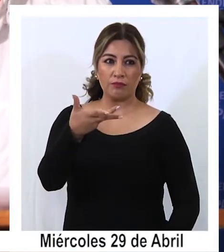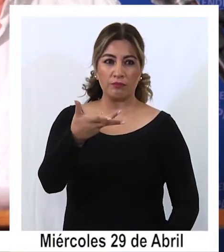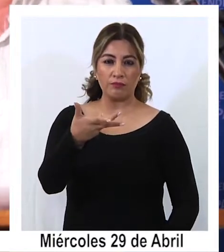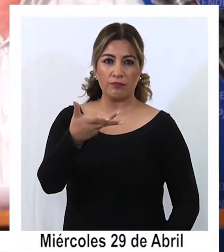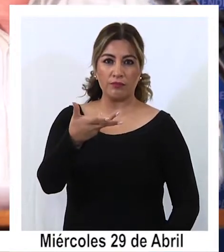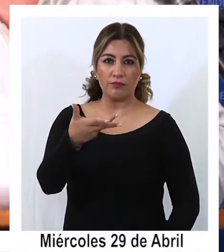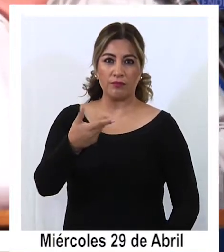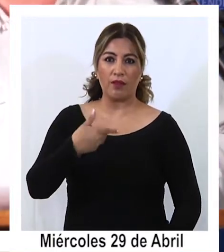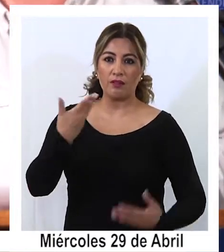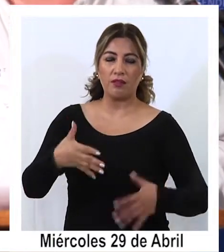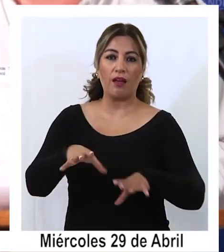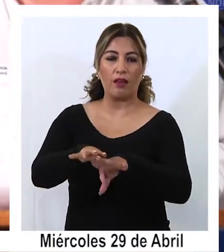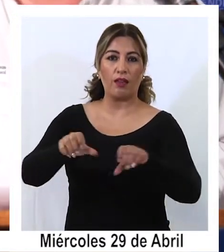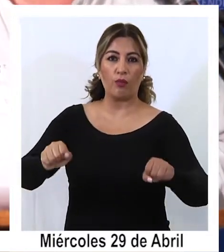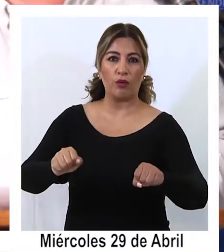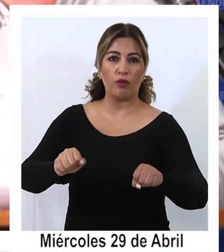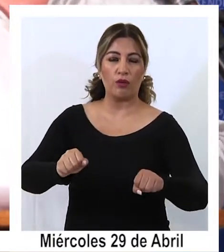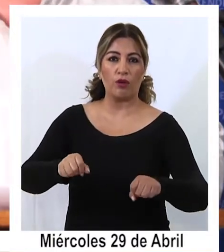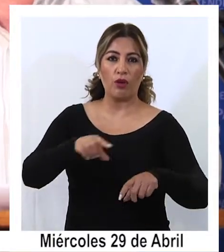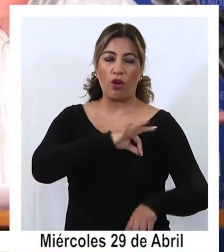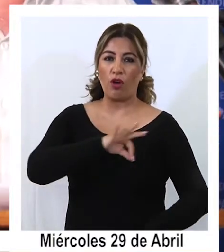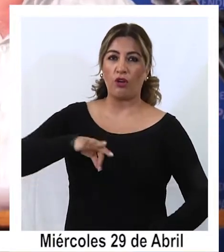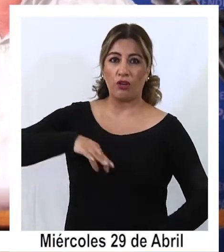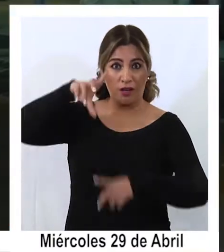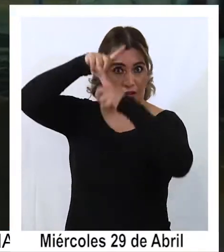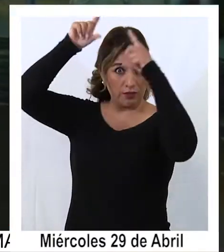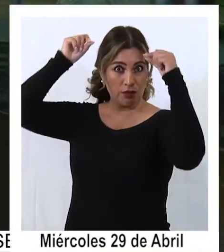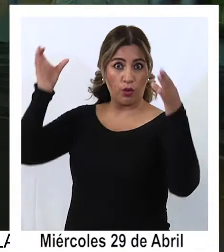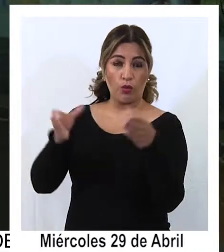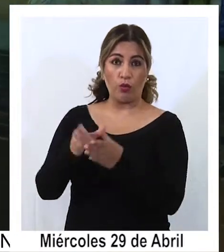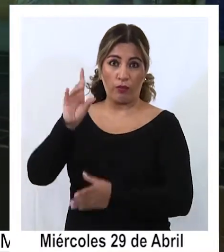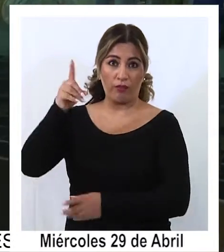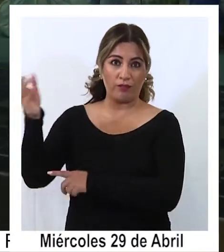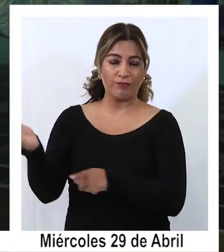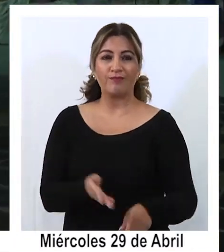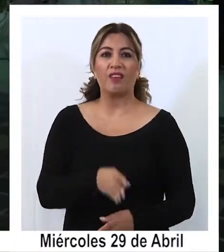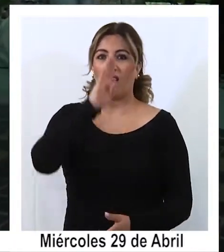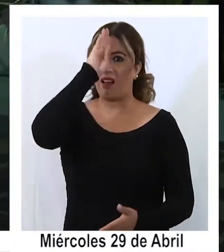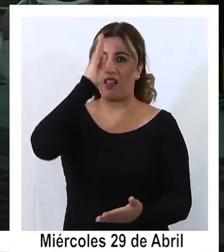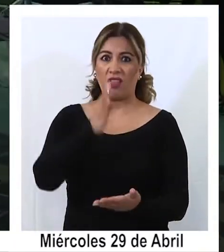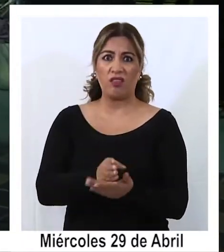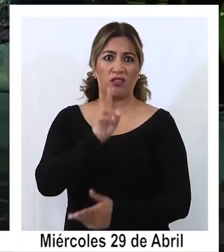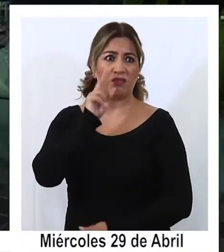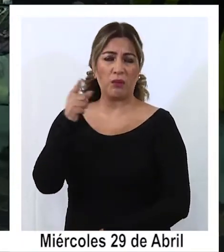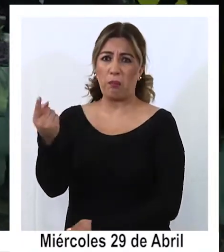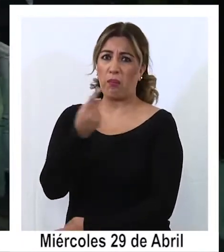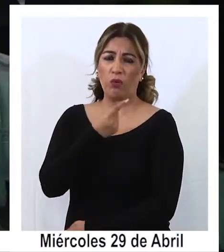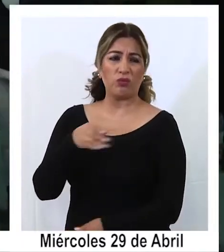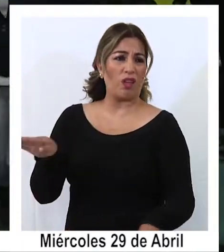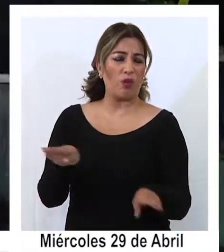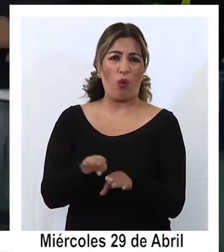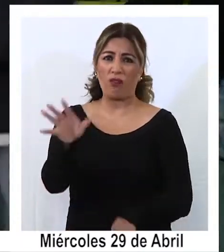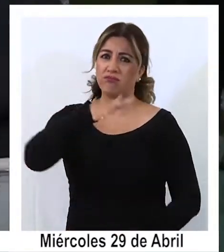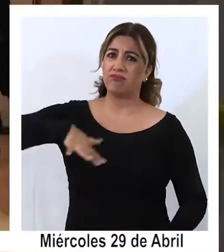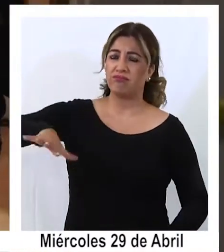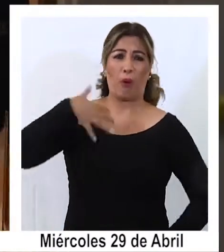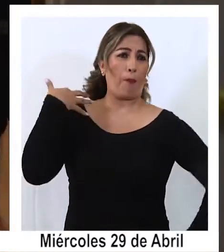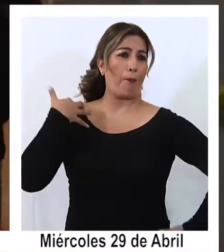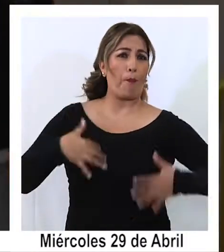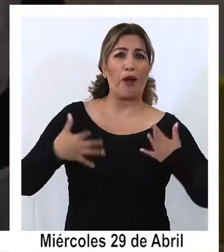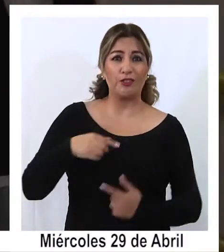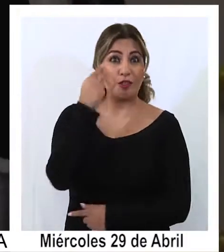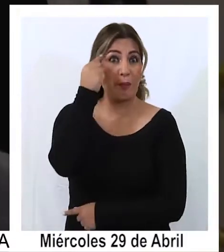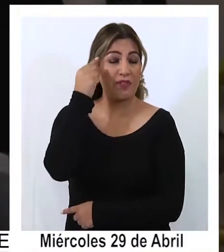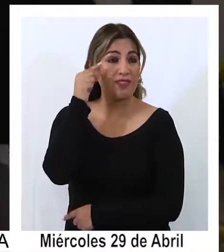que se puso de acuerdo con el canciller para mandar a este grupo de bolivianos. La decisión inconsulta molestó por igual a todos quienes pensaban que